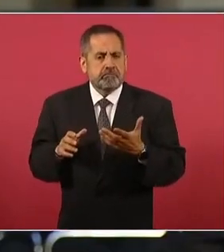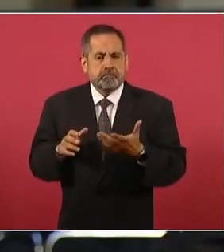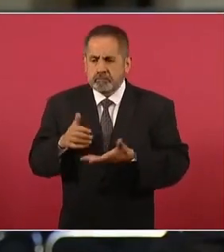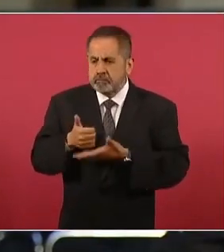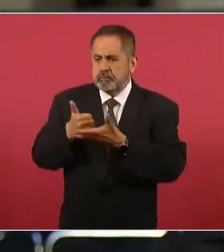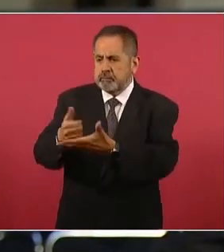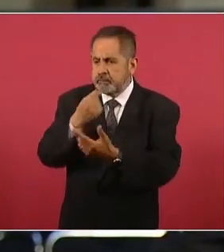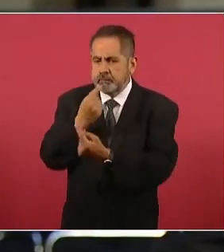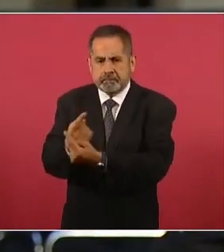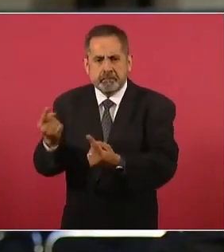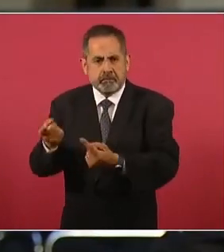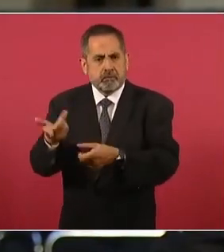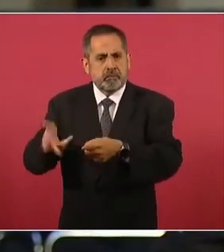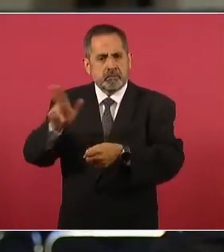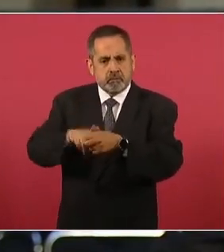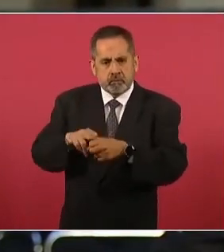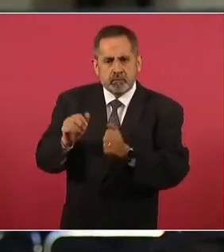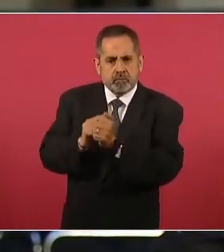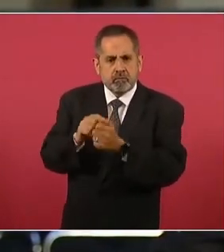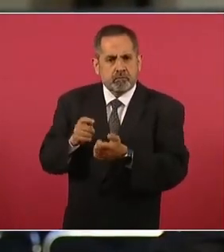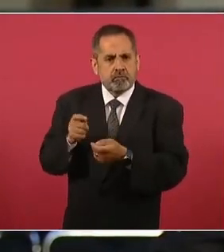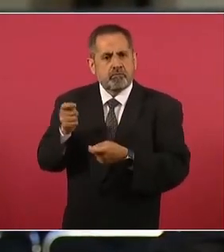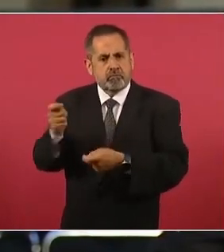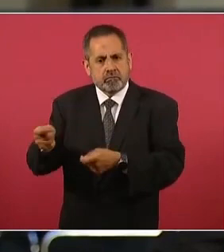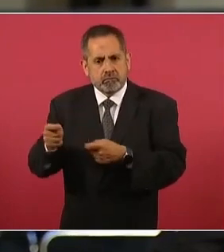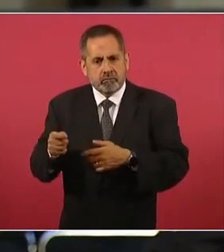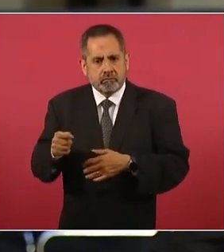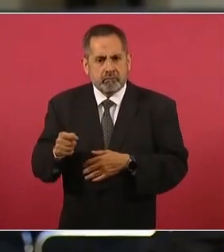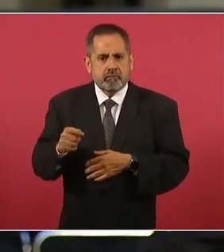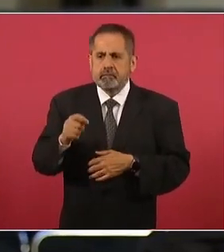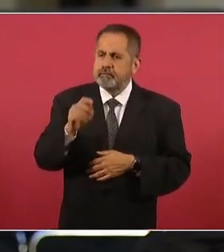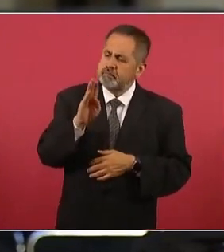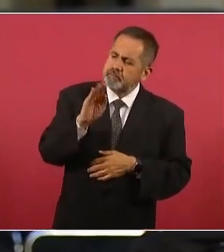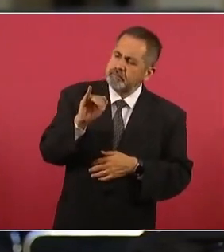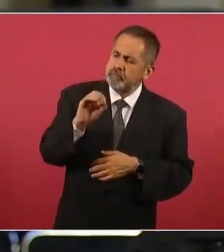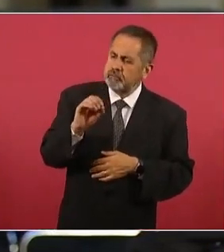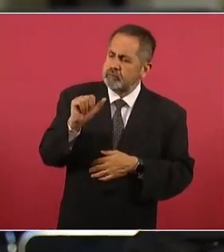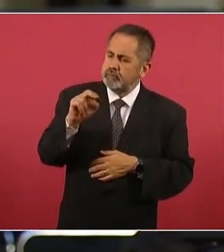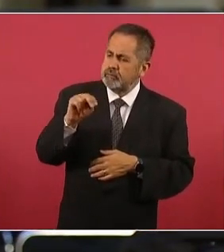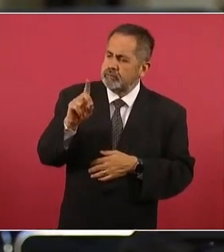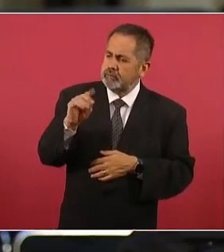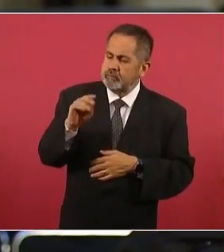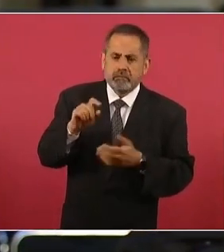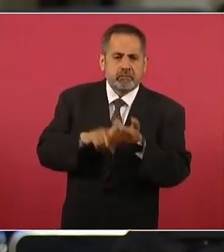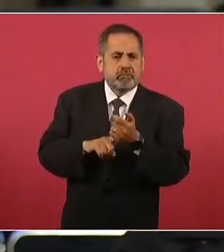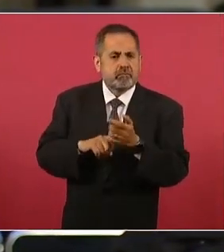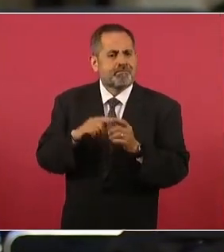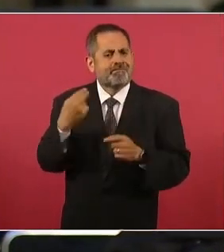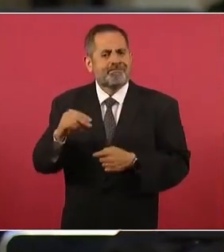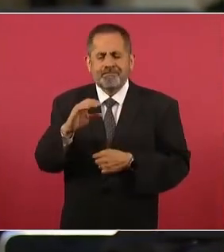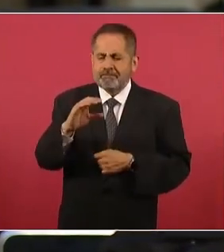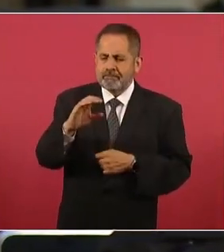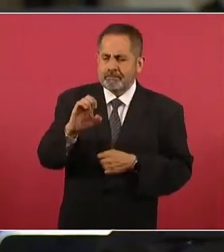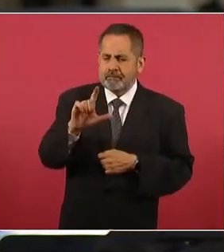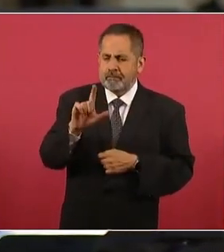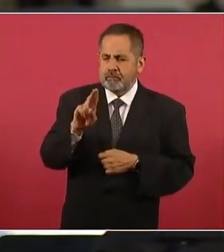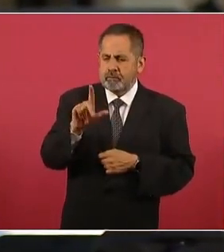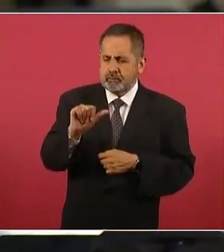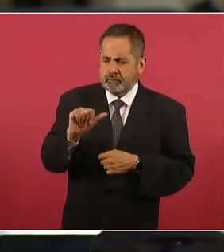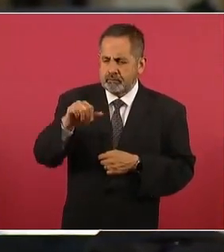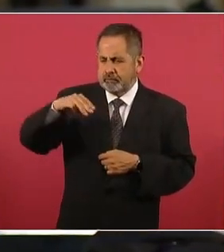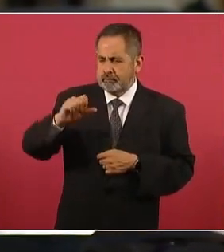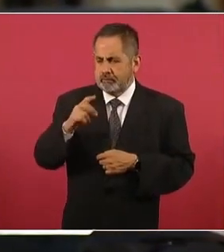auxiliar al niño que está en el hospital a través de bioandamios con células madre que le ayudarán